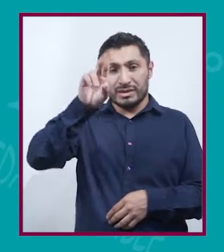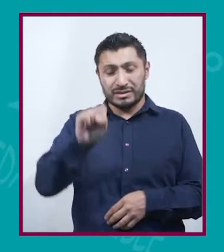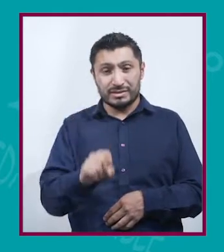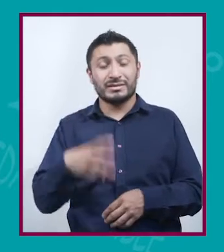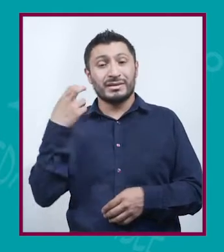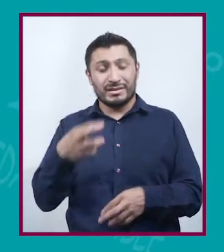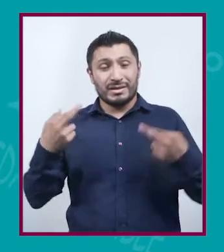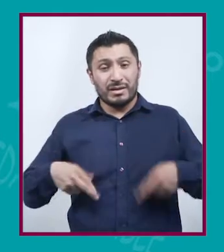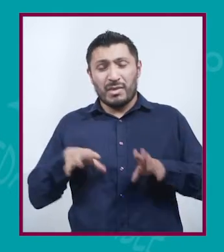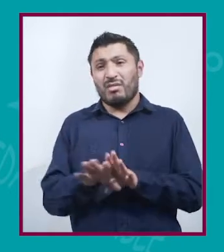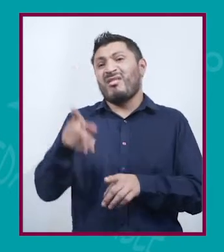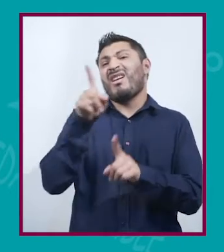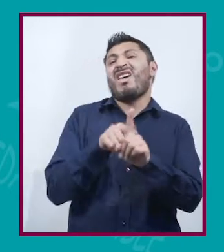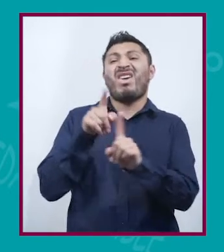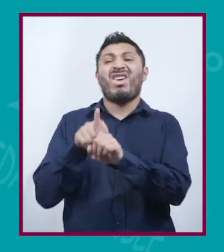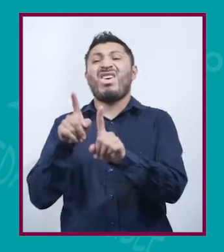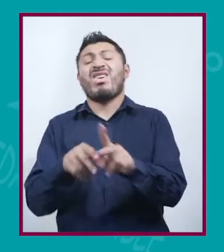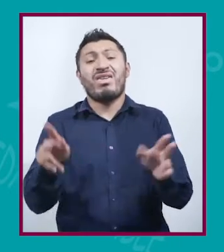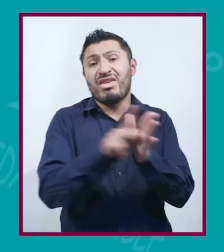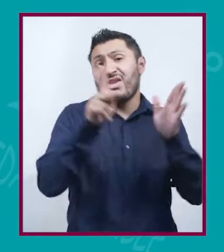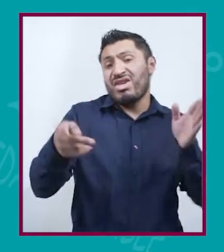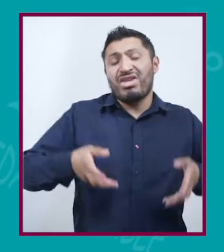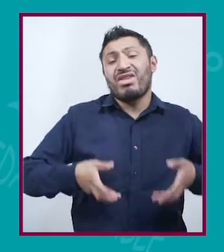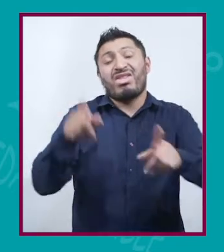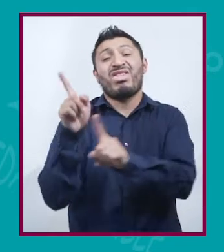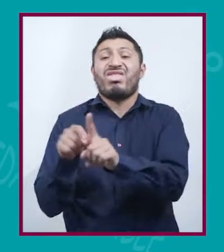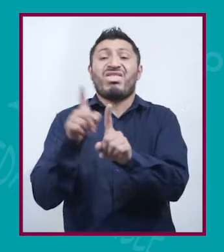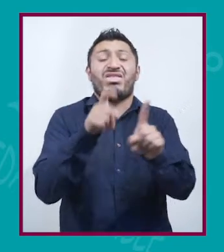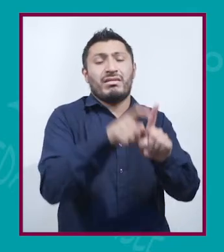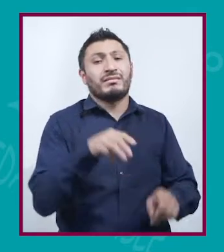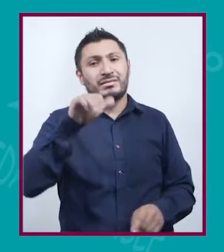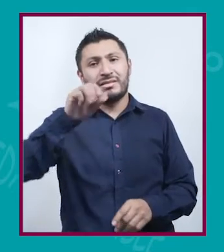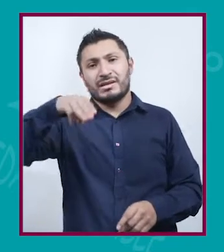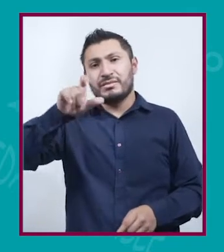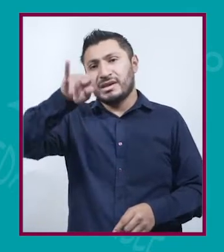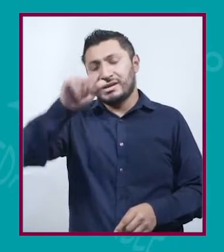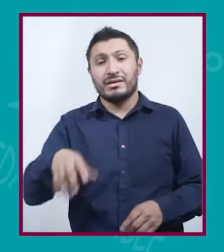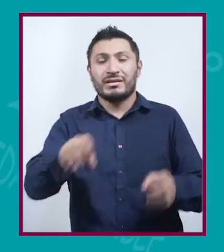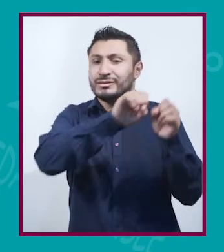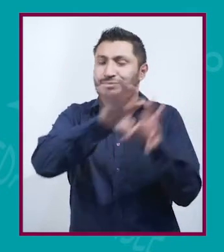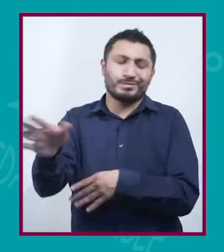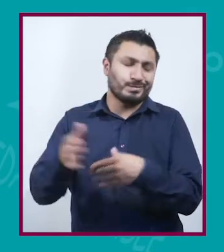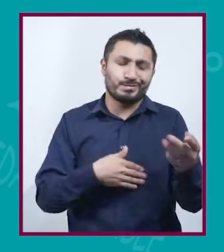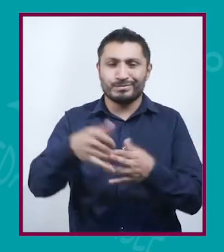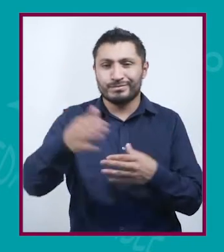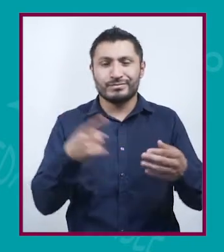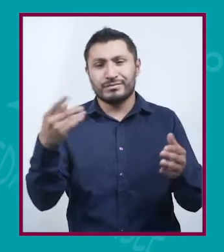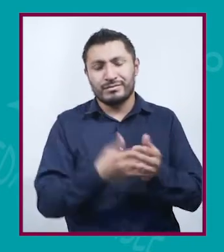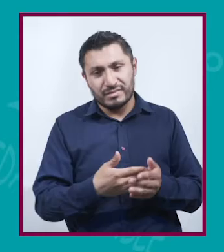prenda fue objeto de burlas continuas en la prensa y en la calle. La propia Amelia Bloomer abandonó esta moda